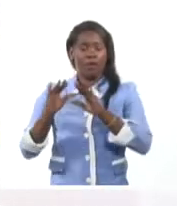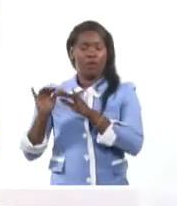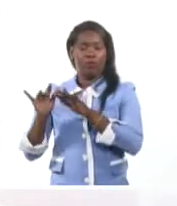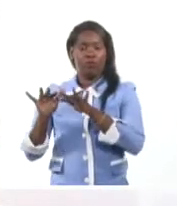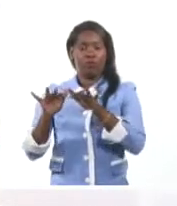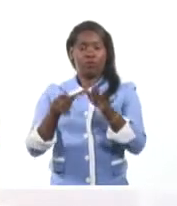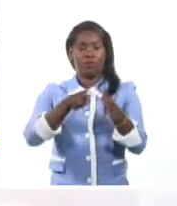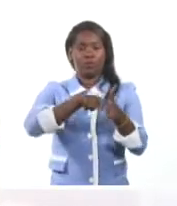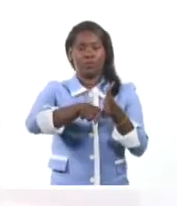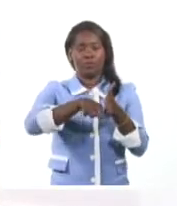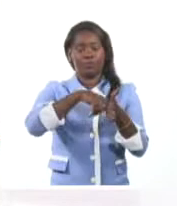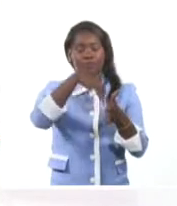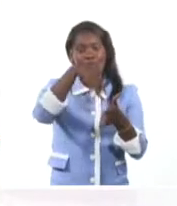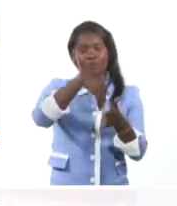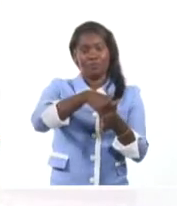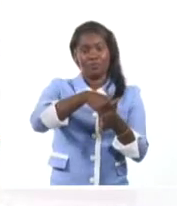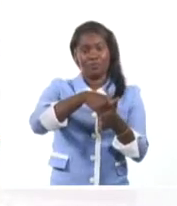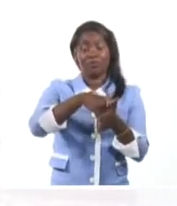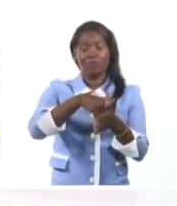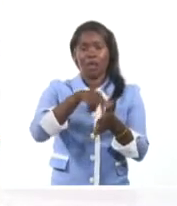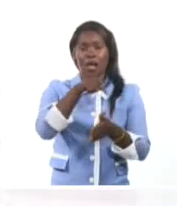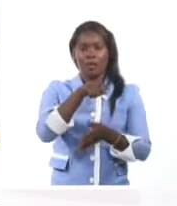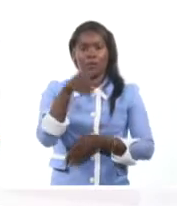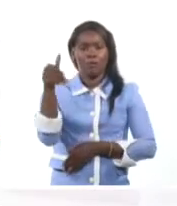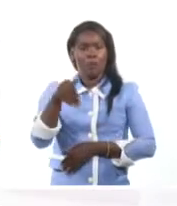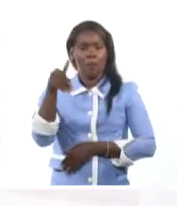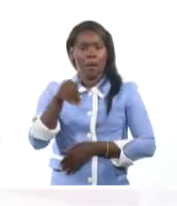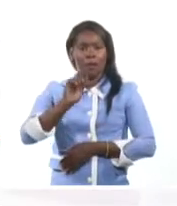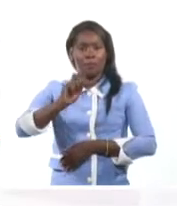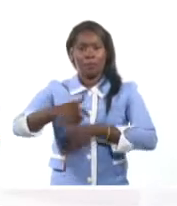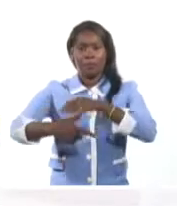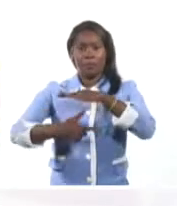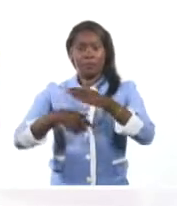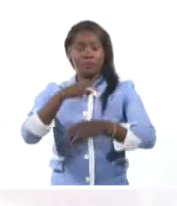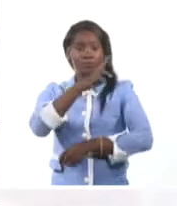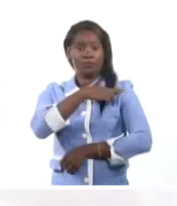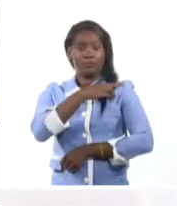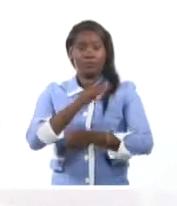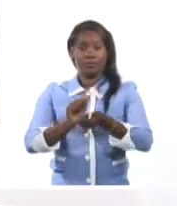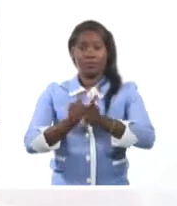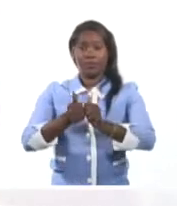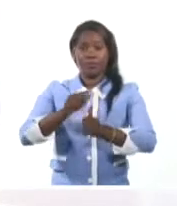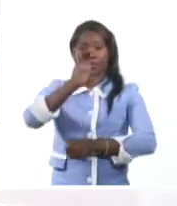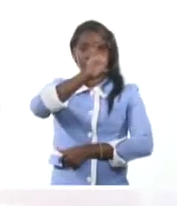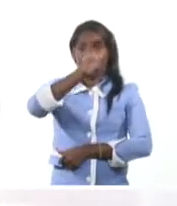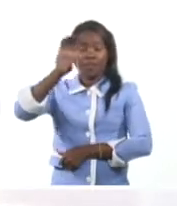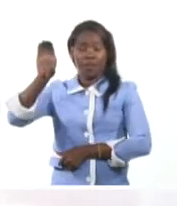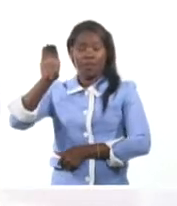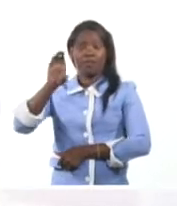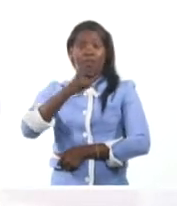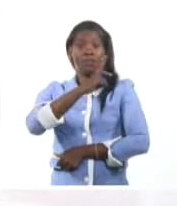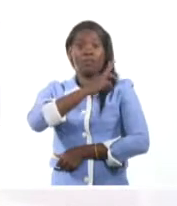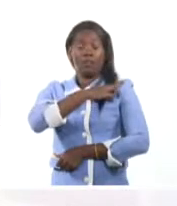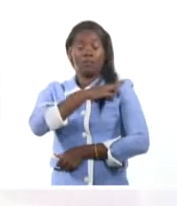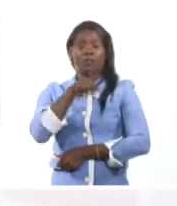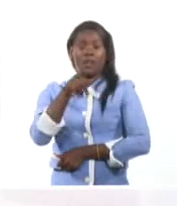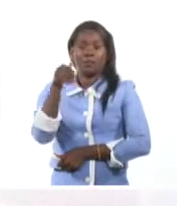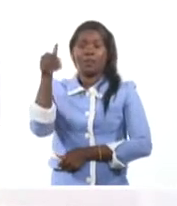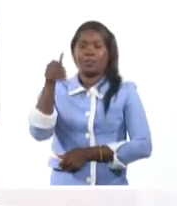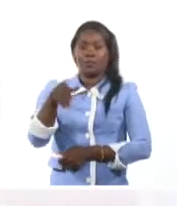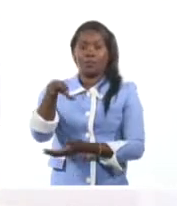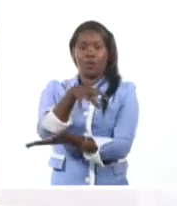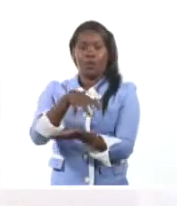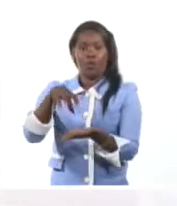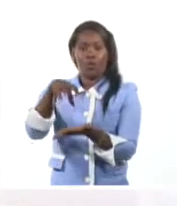el nuevo Código de las Familias. Entre ellos estaba el vicepresidente primero del INDE, Raúl Fornés Valenciano, quien visitó el colegio